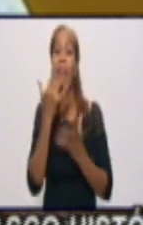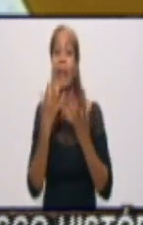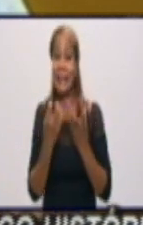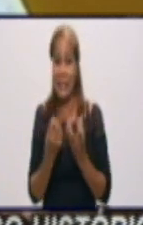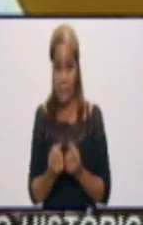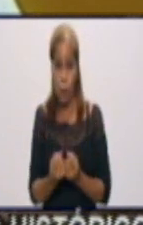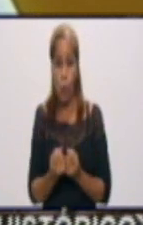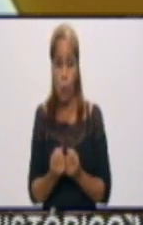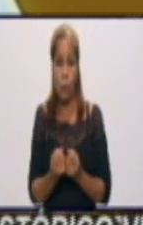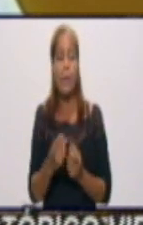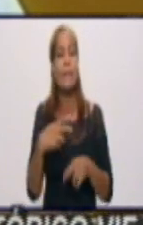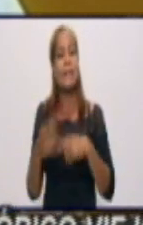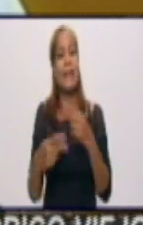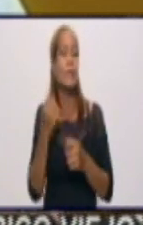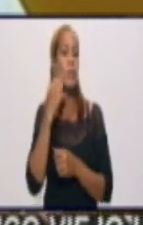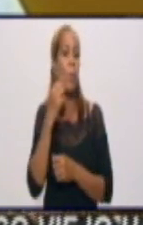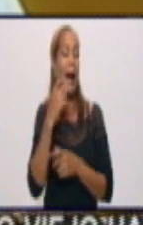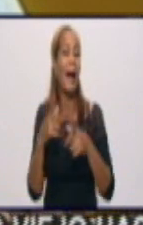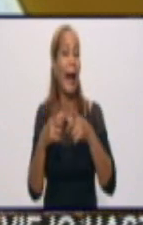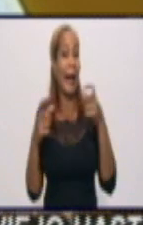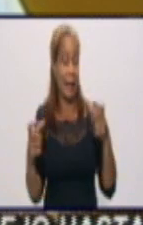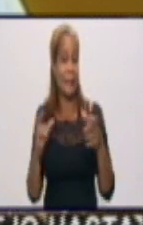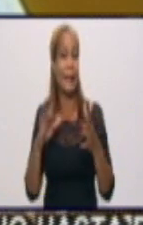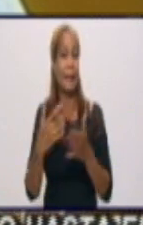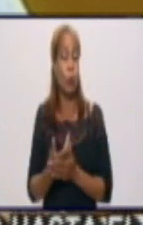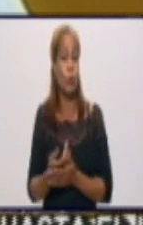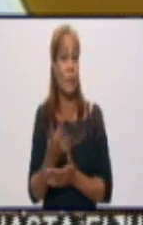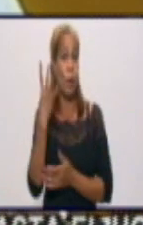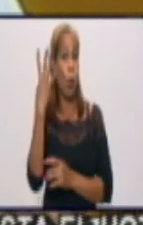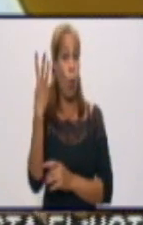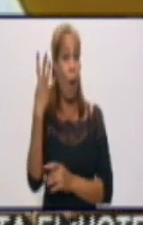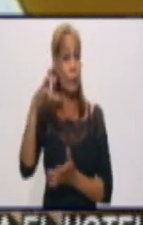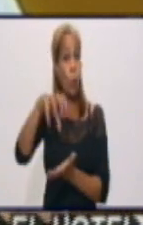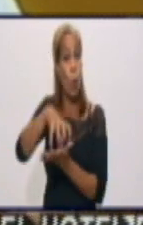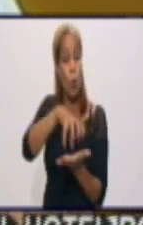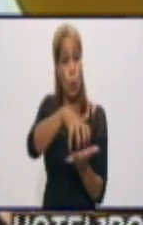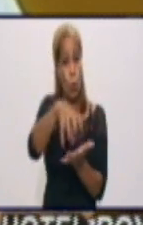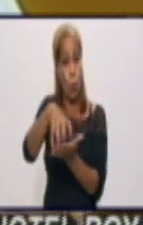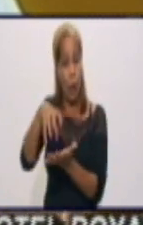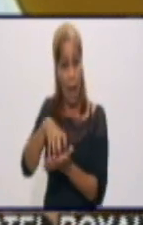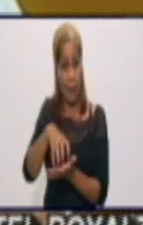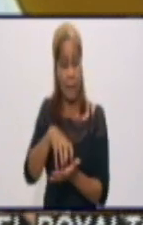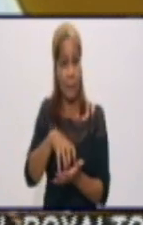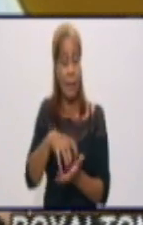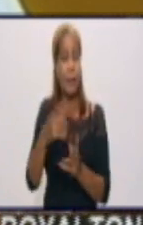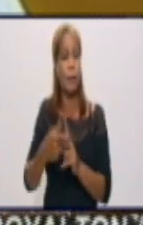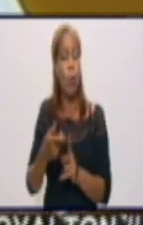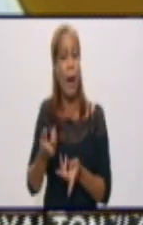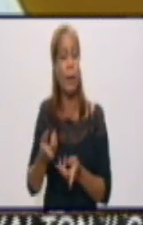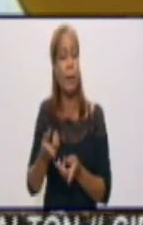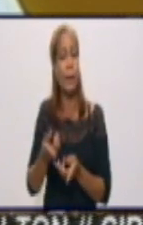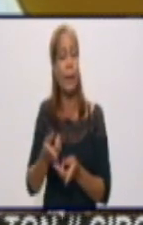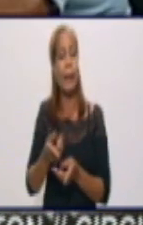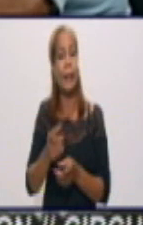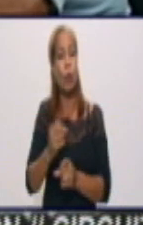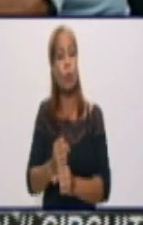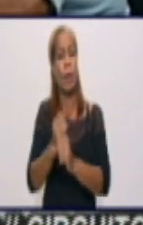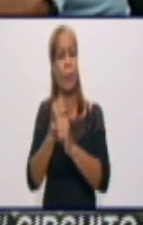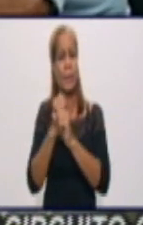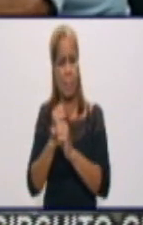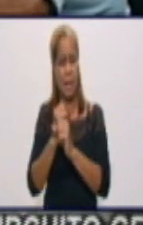en avería quiere decir que los cuatro circuitos que con que salen del polígono que es monte bet de rosa la bayamesa desarrollo llamado estévez